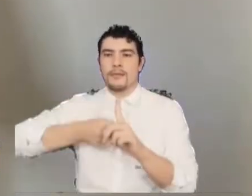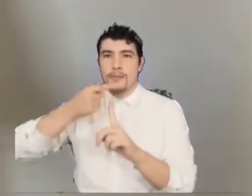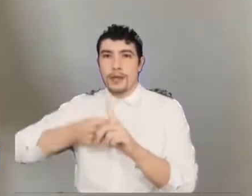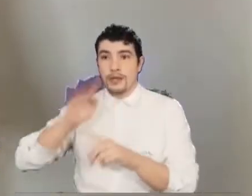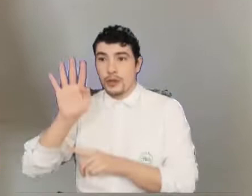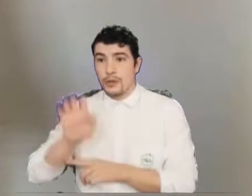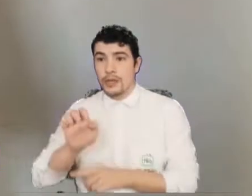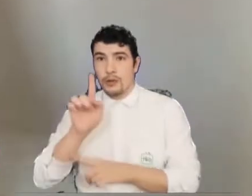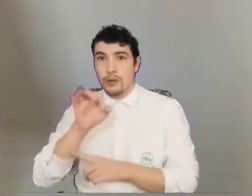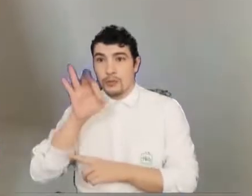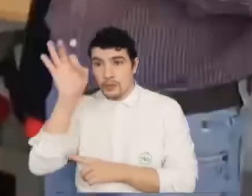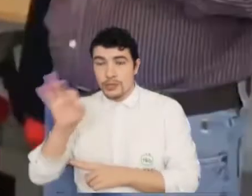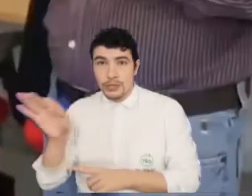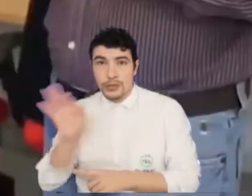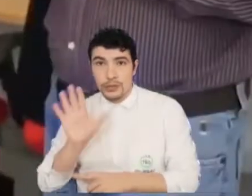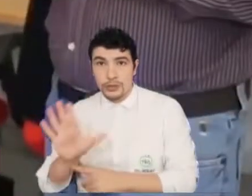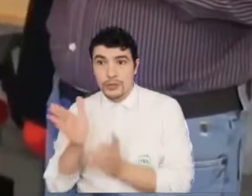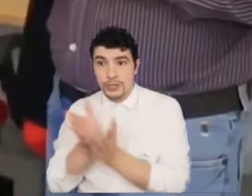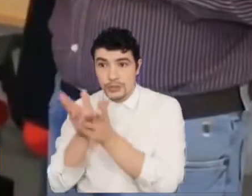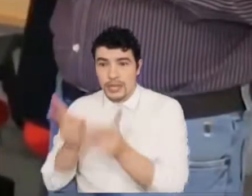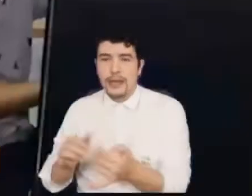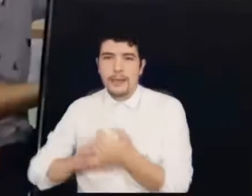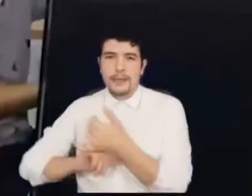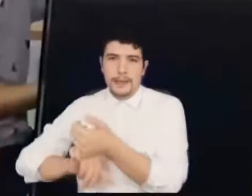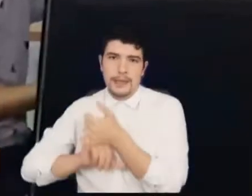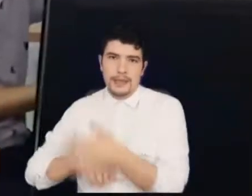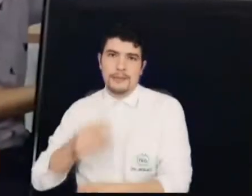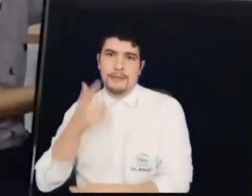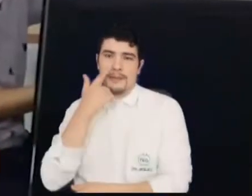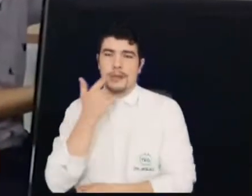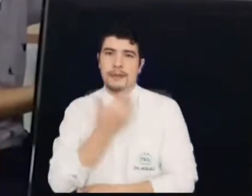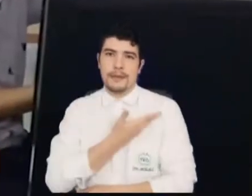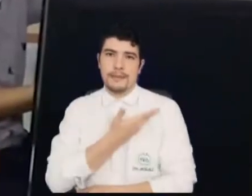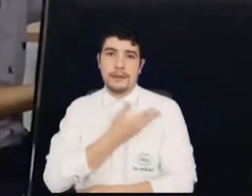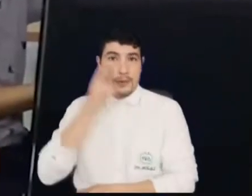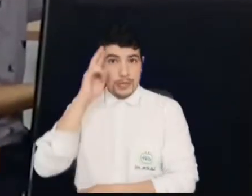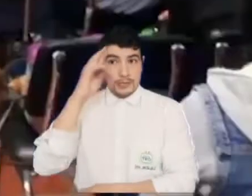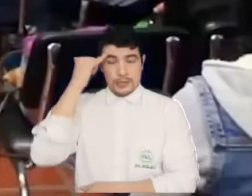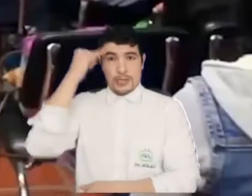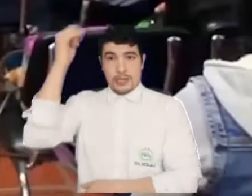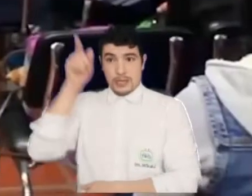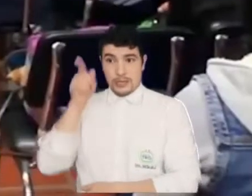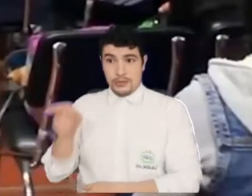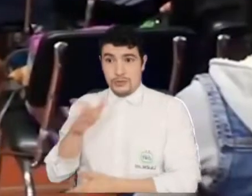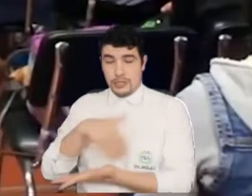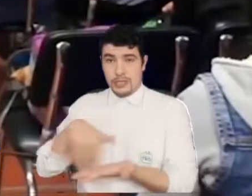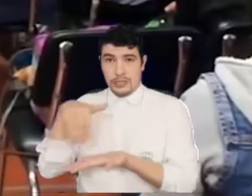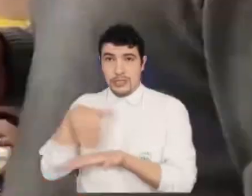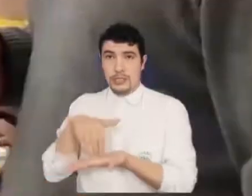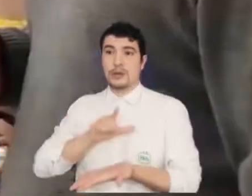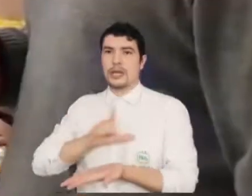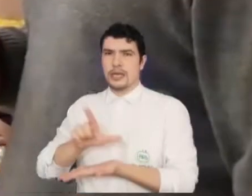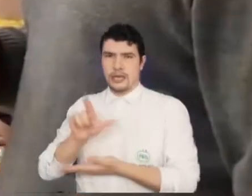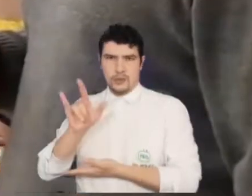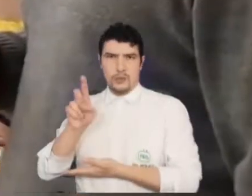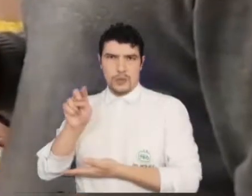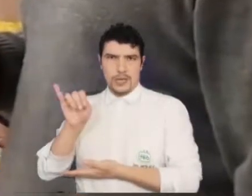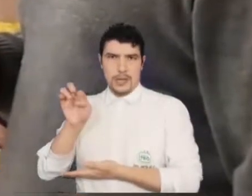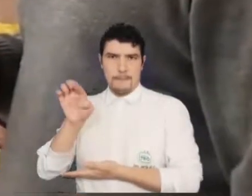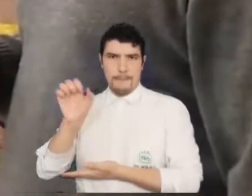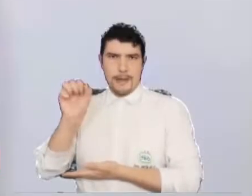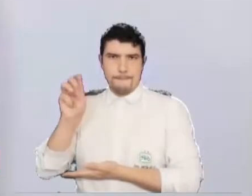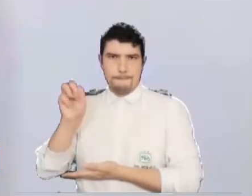estudiantes dependen de sus padres. Una de las alternativas que propone el Centro de Liderazgo de la Unipamplona es que los gobiernos nacional, departamental y